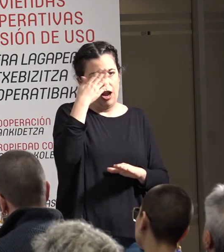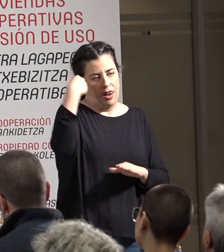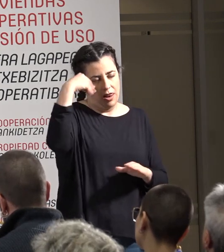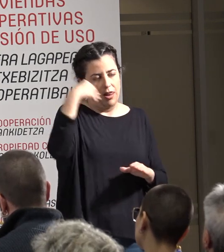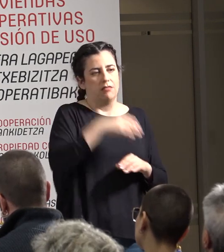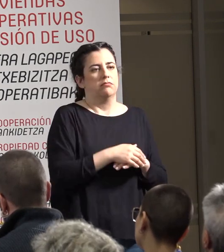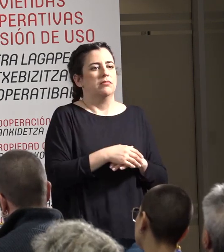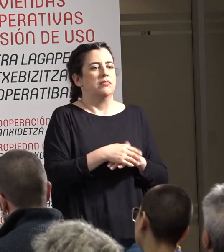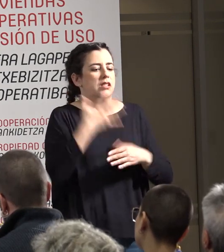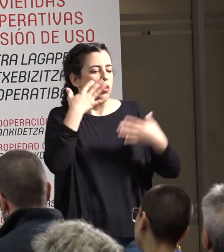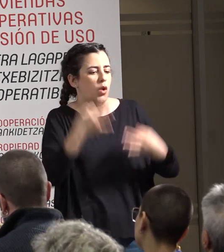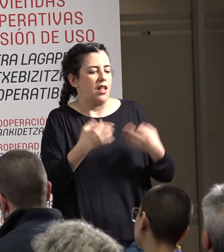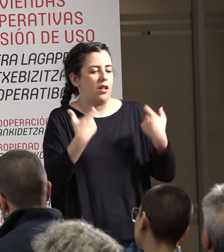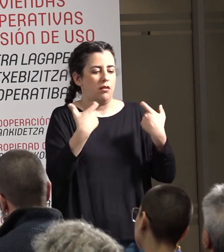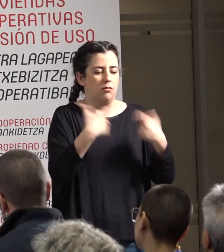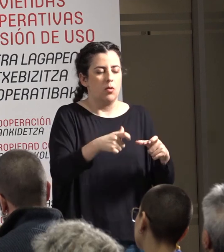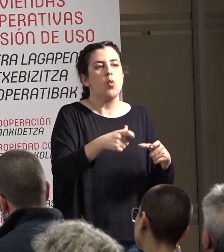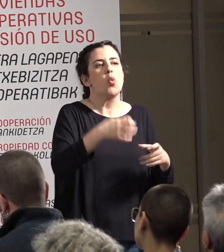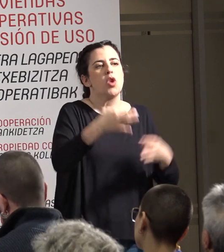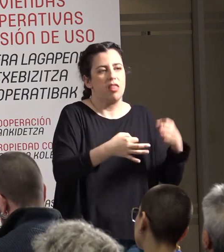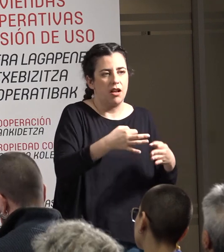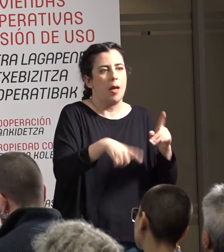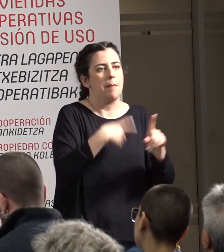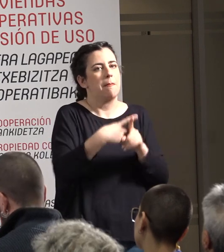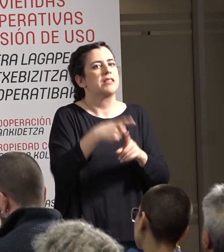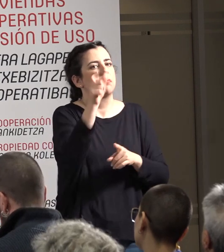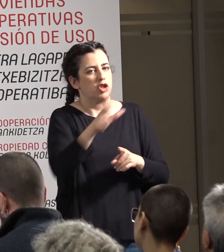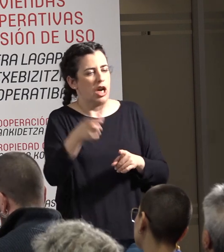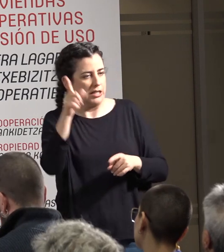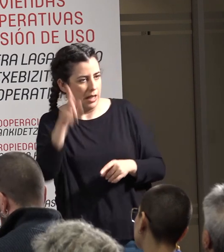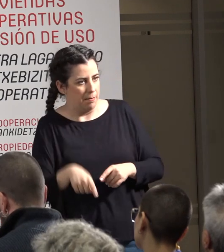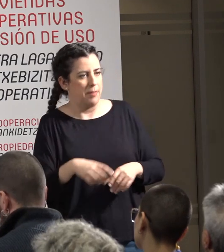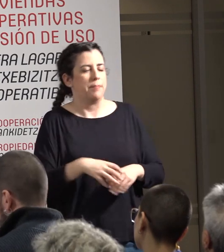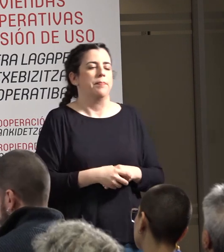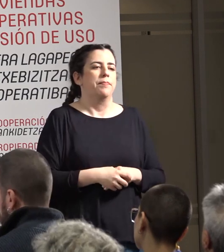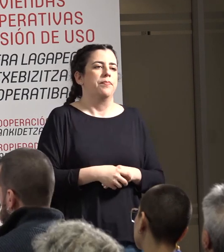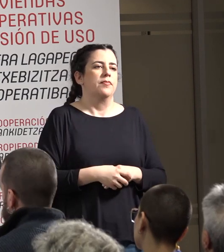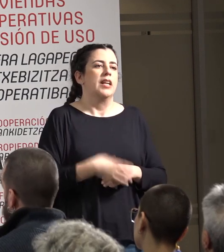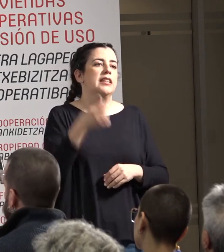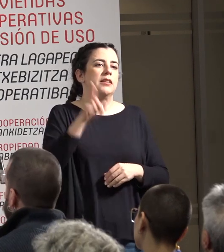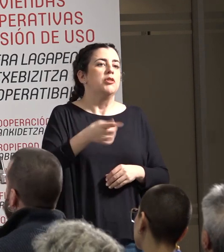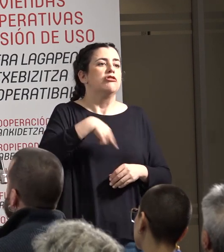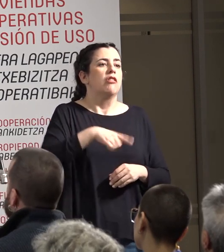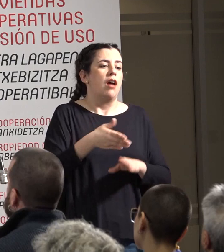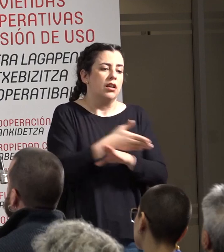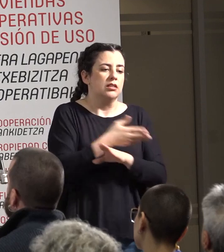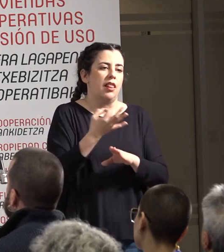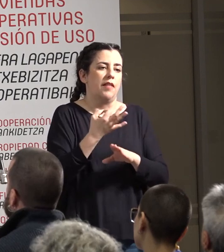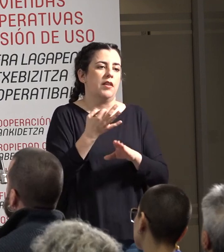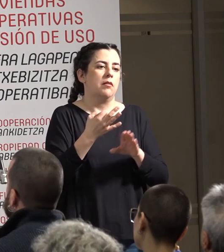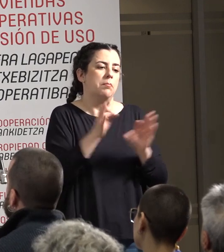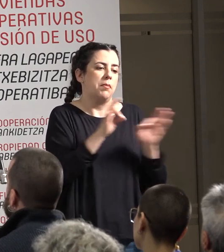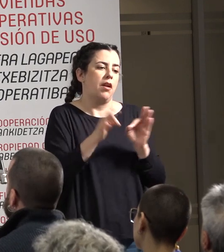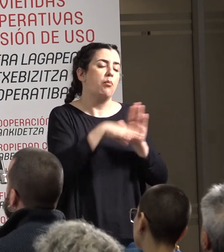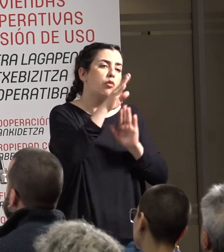sector, seguridad jurídica también a los residentes y a las residentes. Y, por supuesto, necesitamos también tener un programa sólido